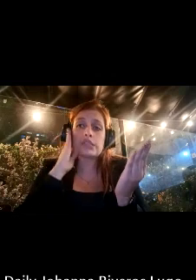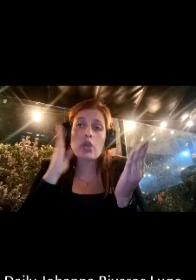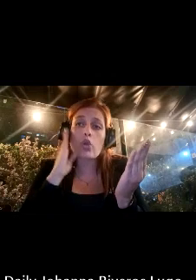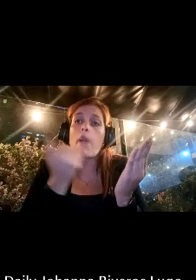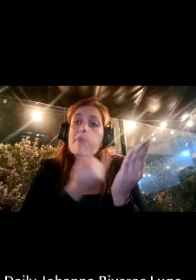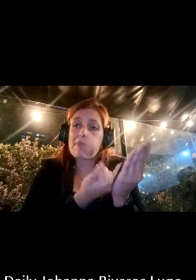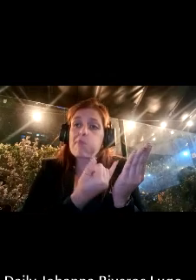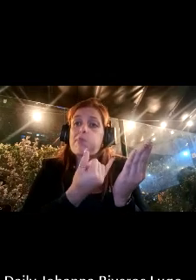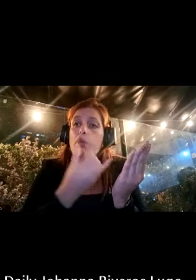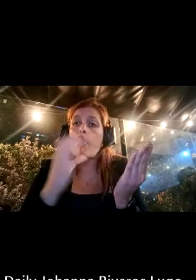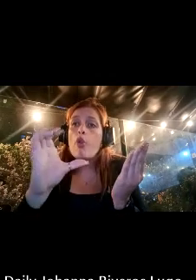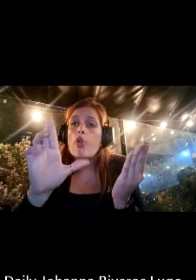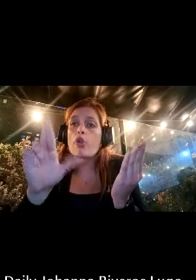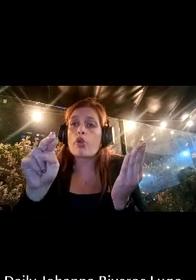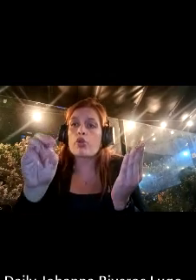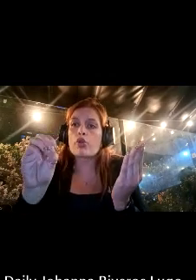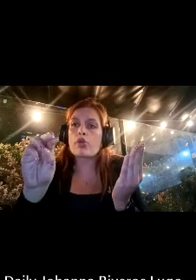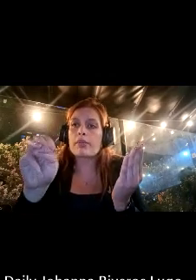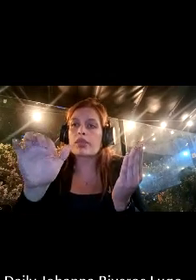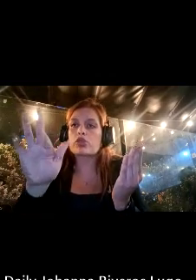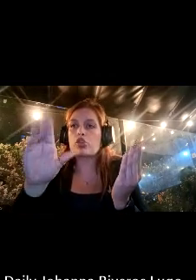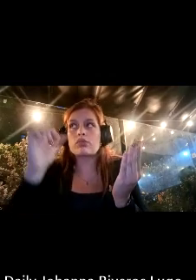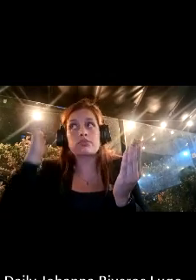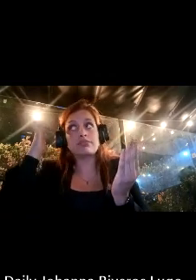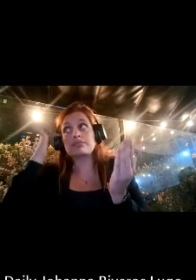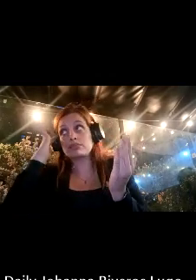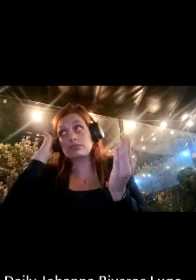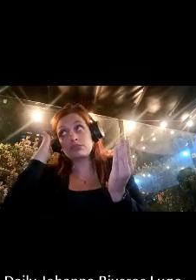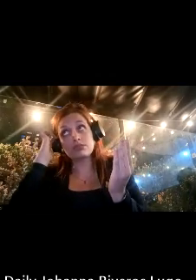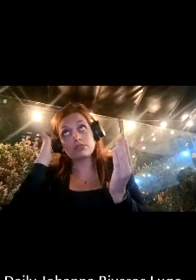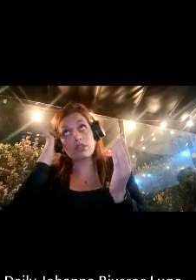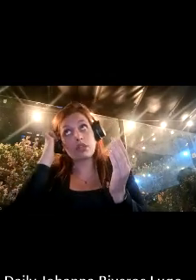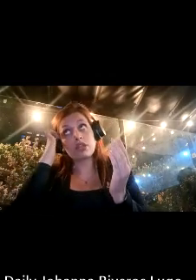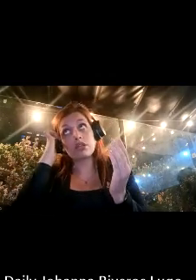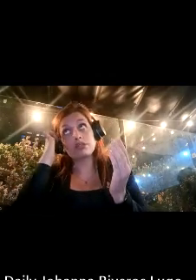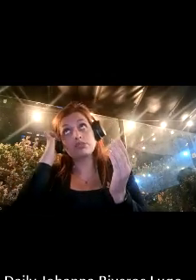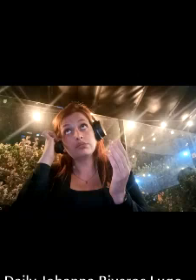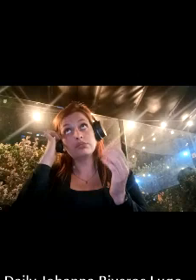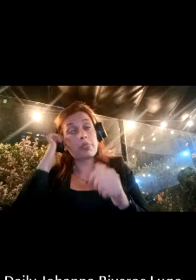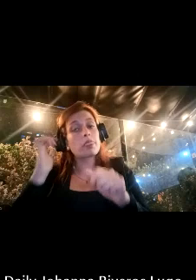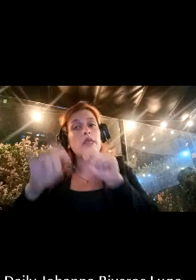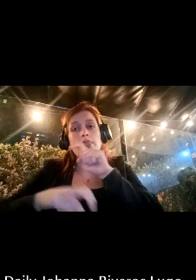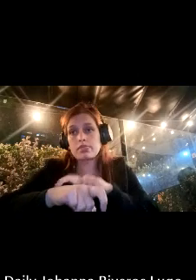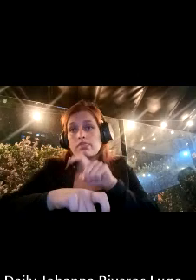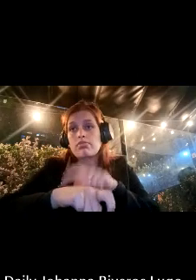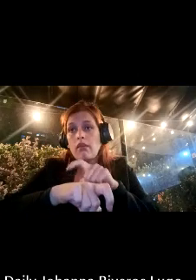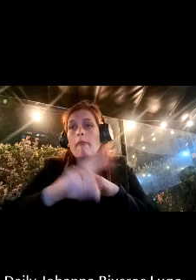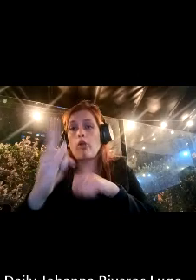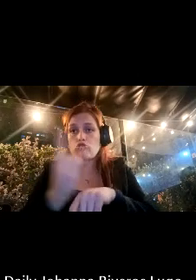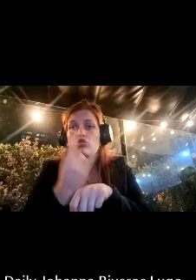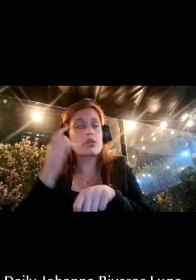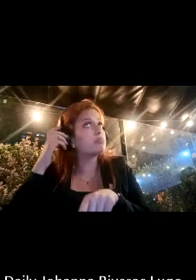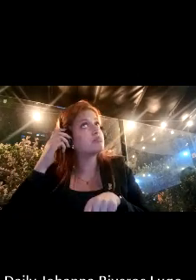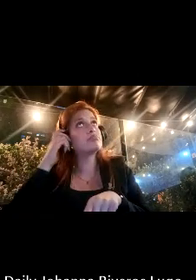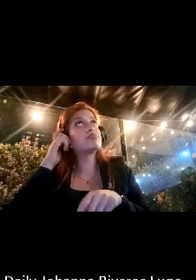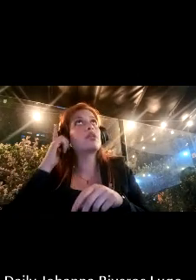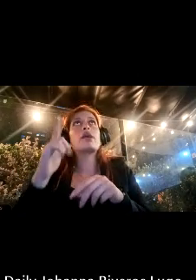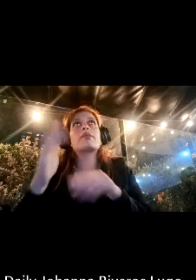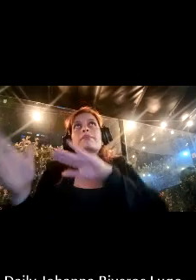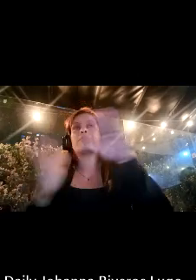cuentan con cronómetro para medir el tiempo, entonces lo podemos usar. Una cinta métrica o una regla para medir la